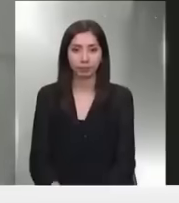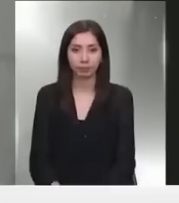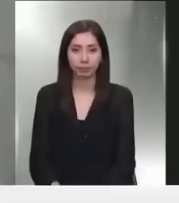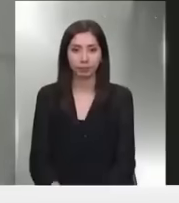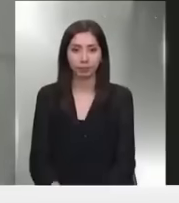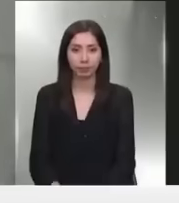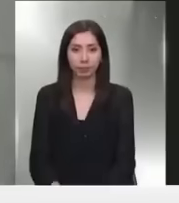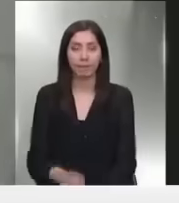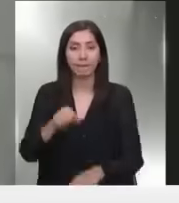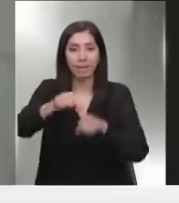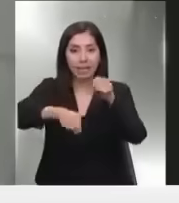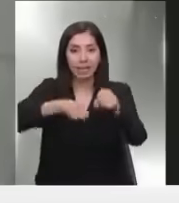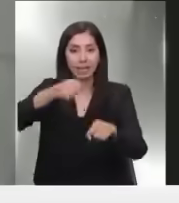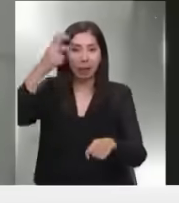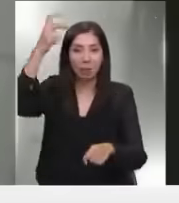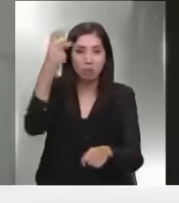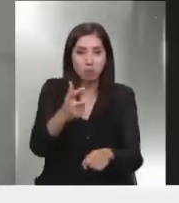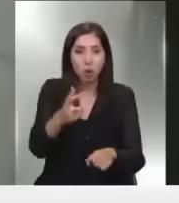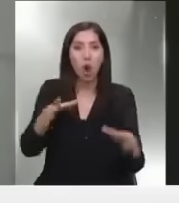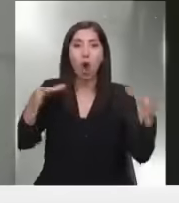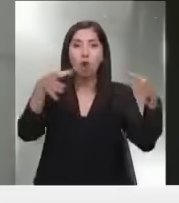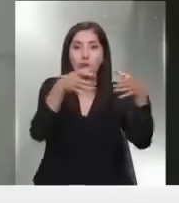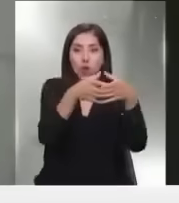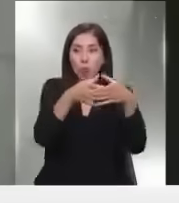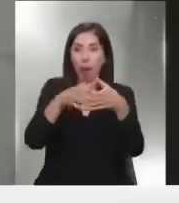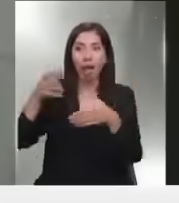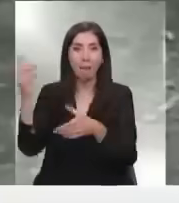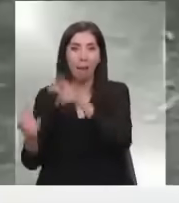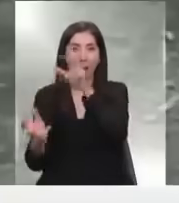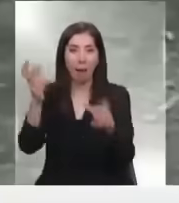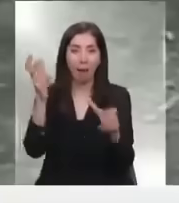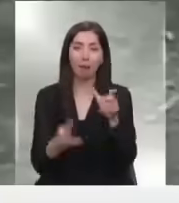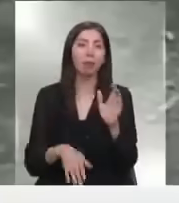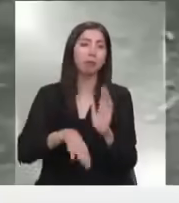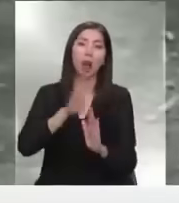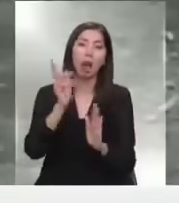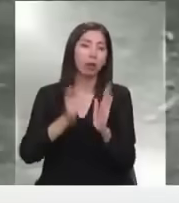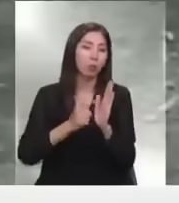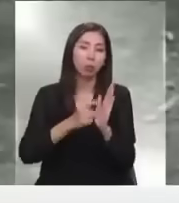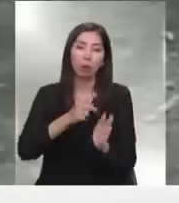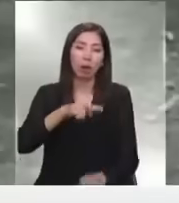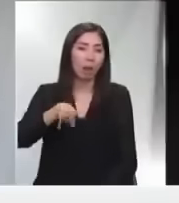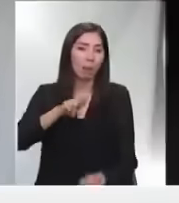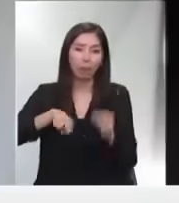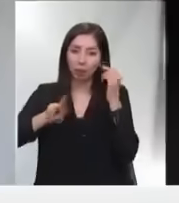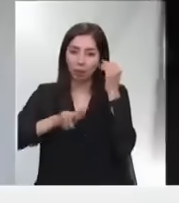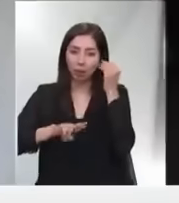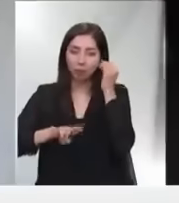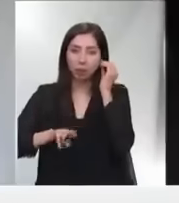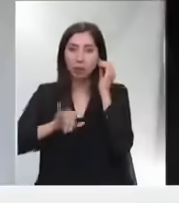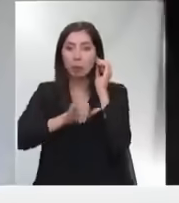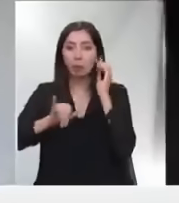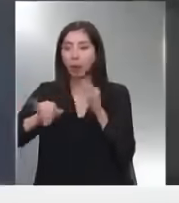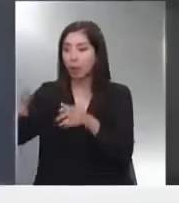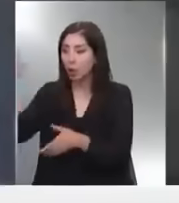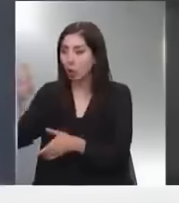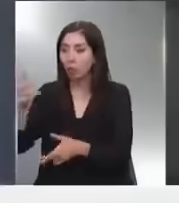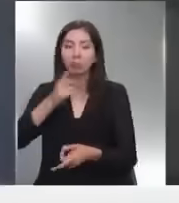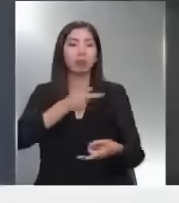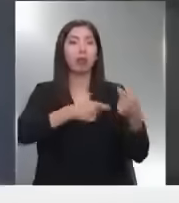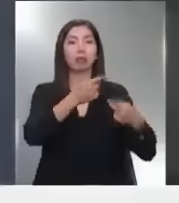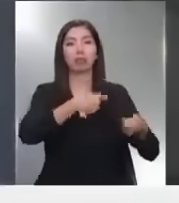El robo de bicicletas por parte de mafias se vuelve cada vez más habitual para un mercado negro que se expande sin